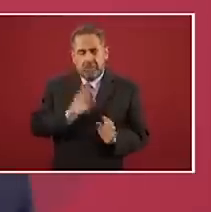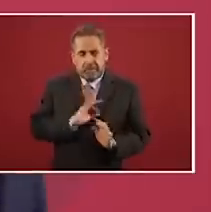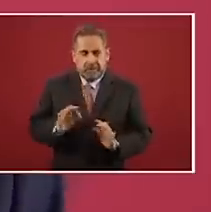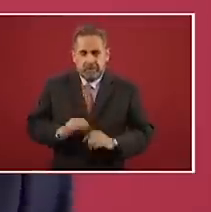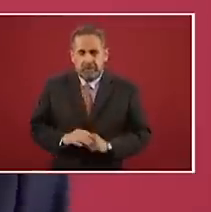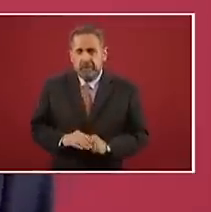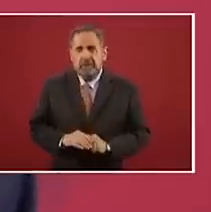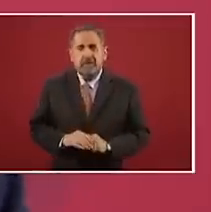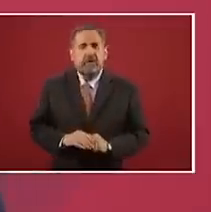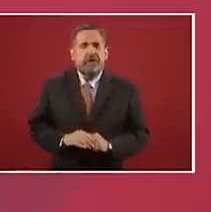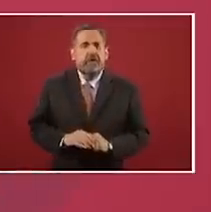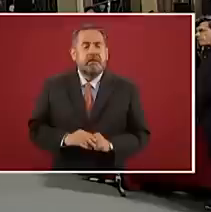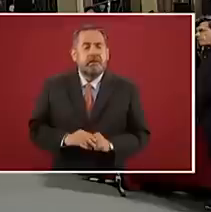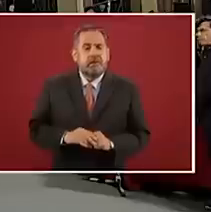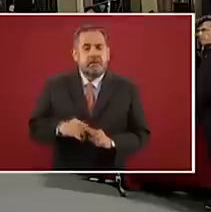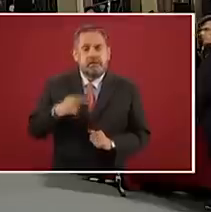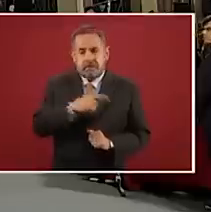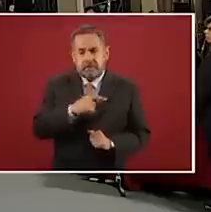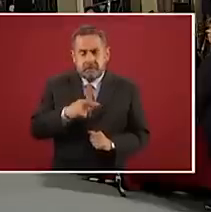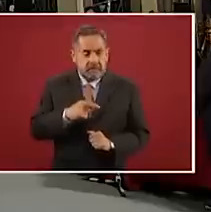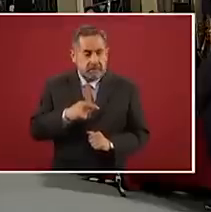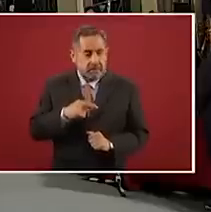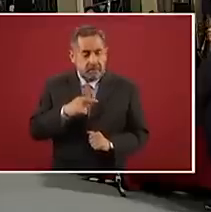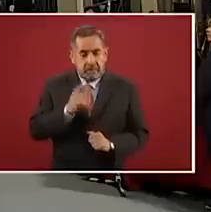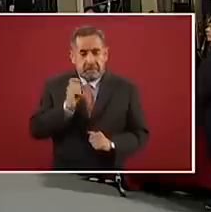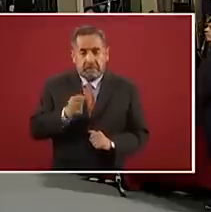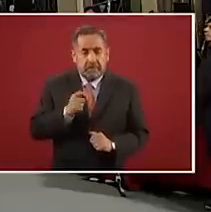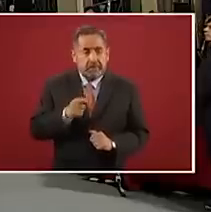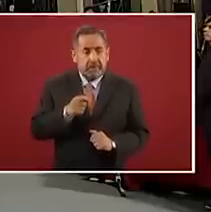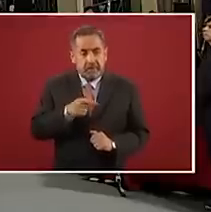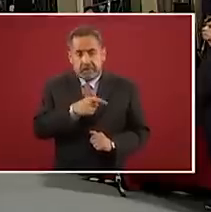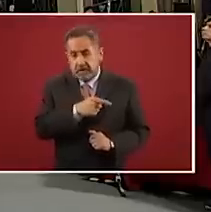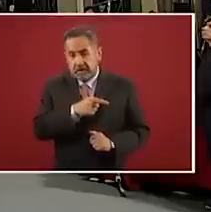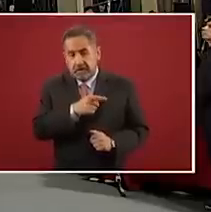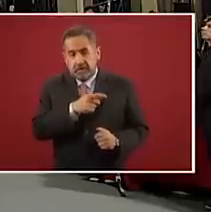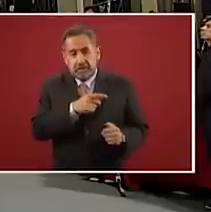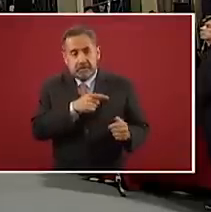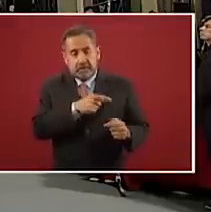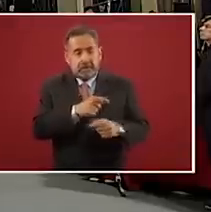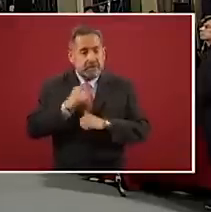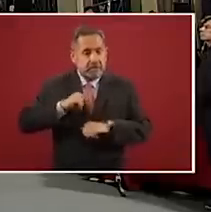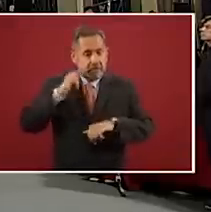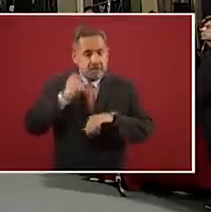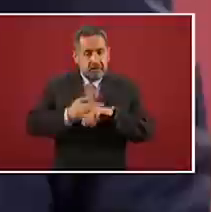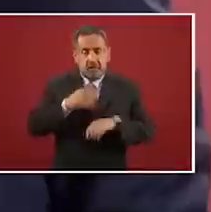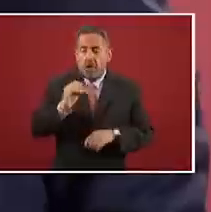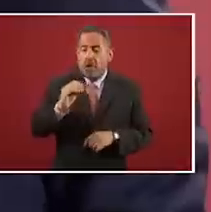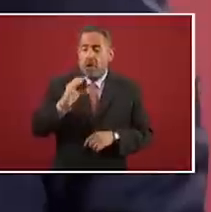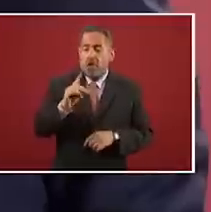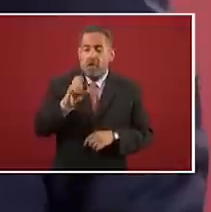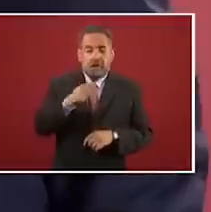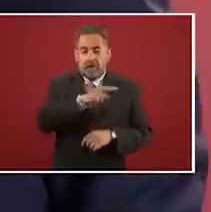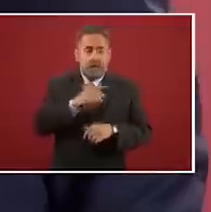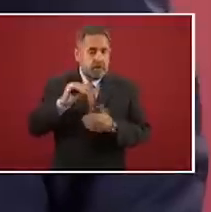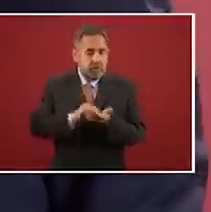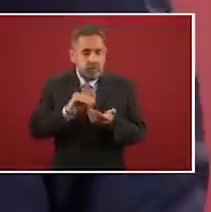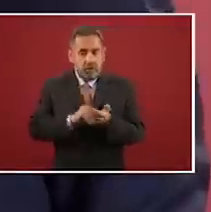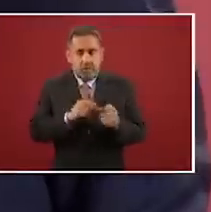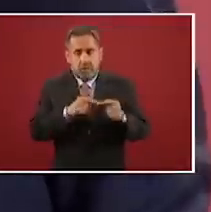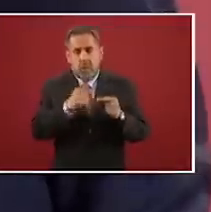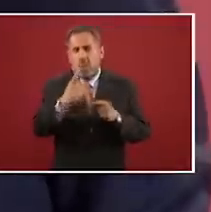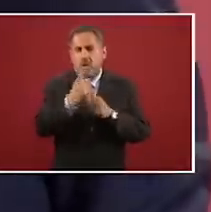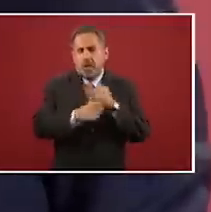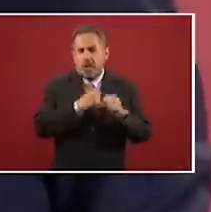Va a tardar todavía a cargo de la OCDE, año y